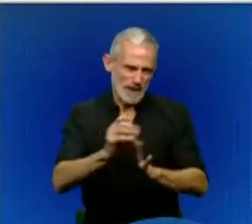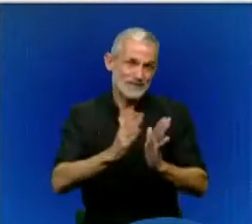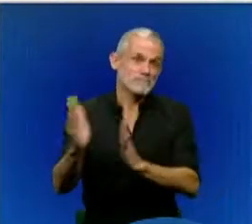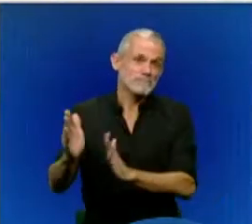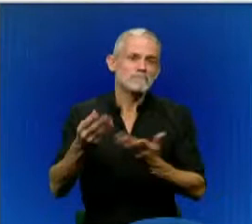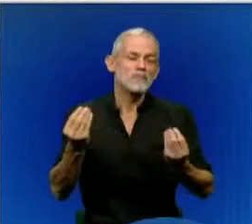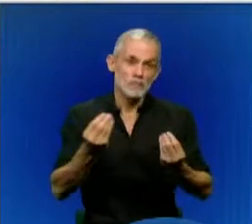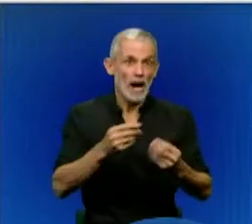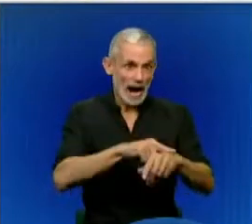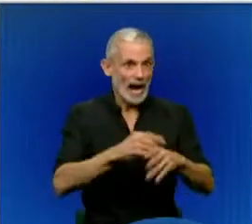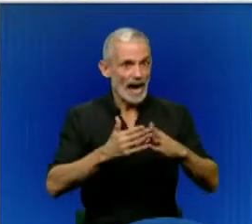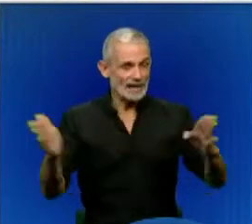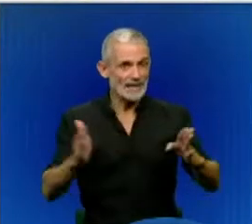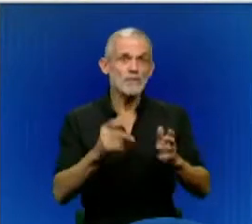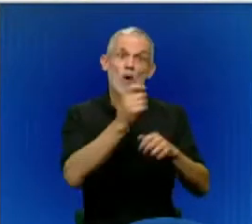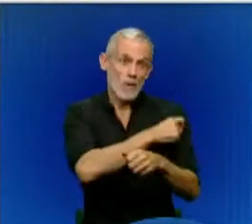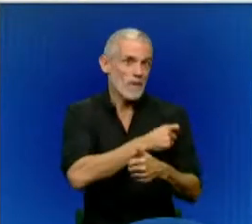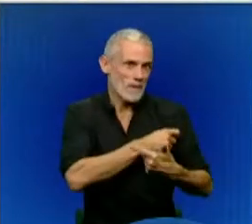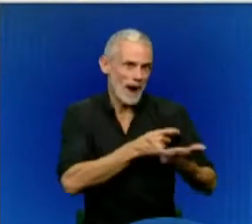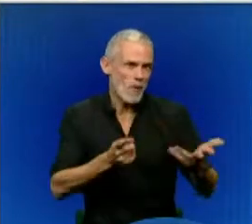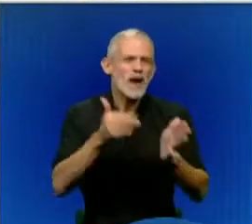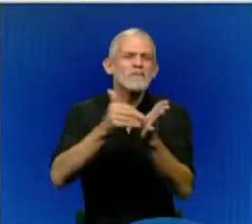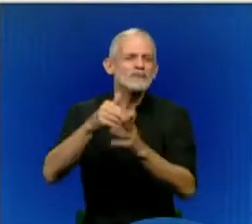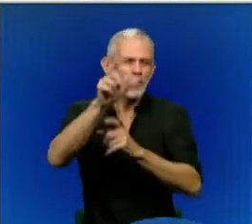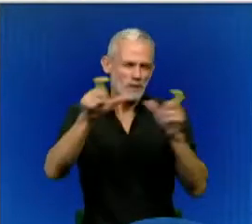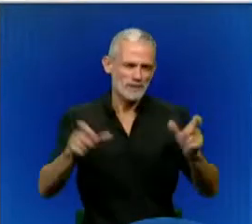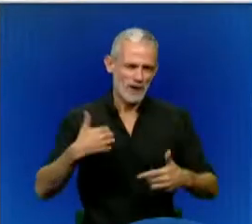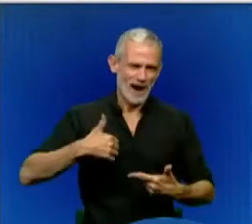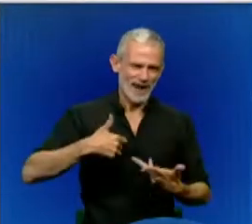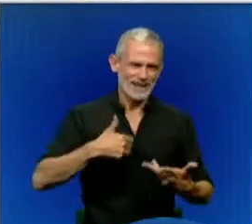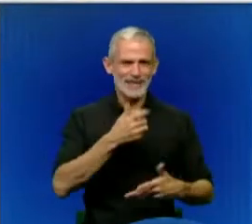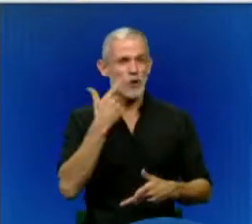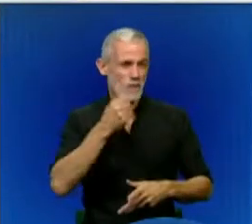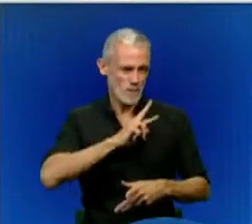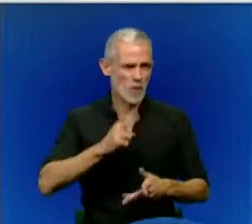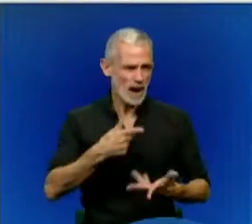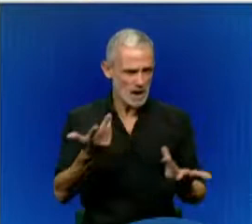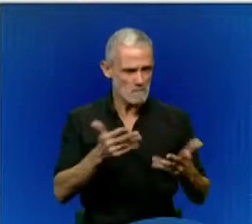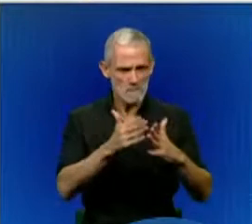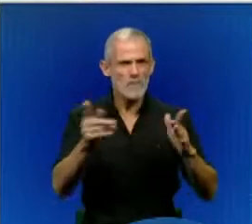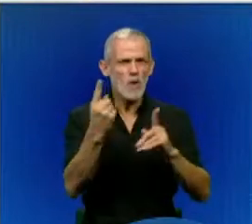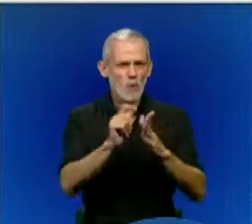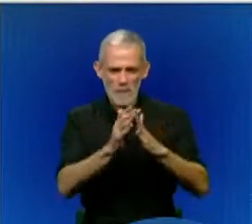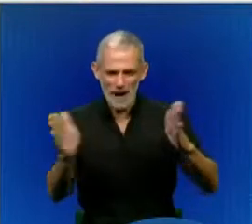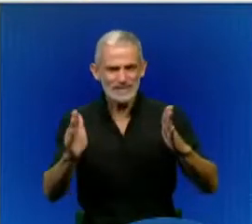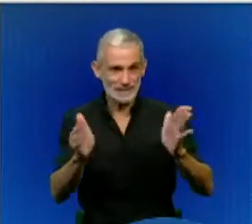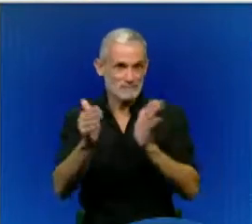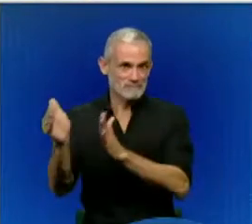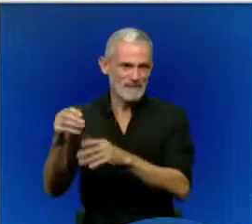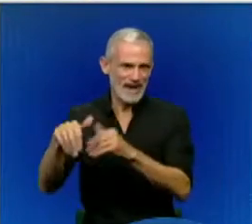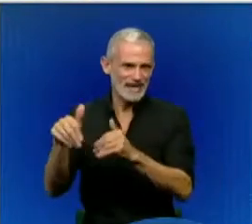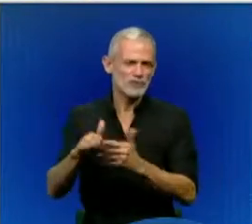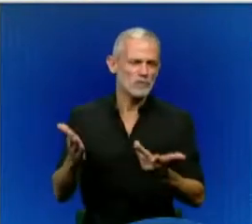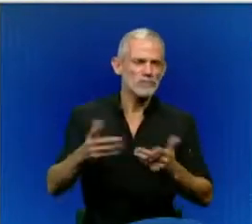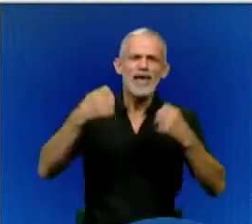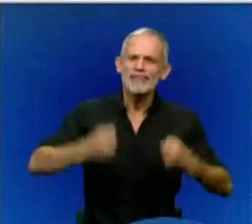para vacunar a millones de argentinos y de argentinas. Un mes que significa seguir fortaleciendo una decisión que ha sido